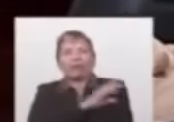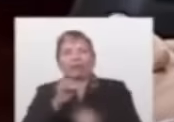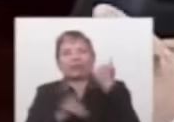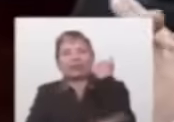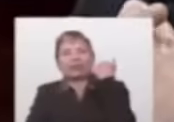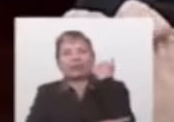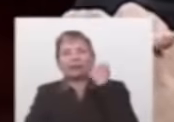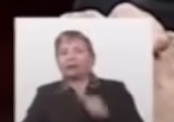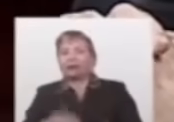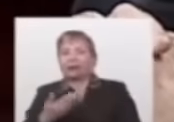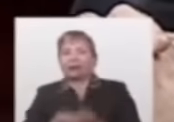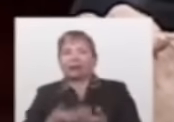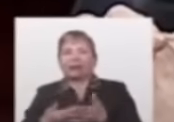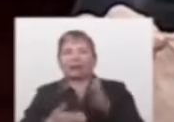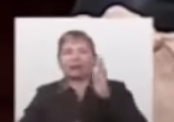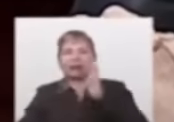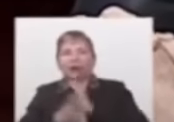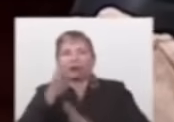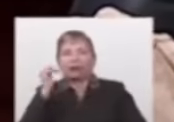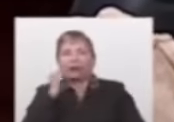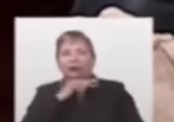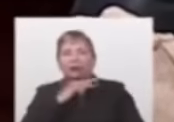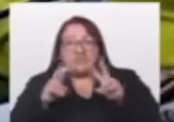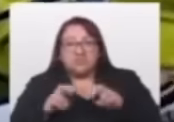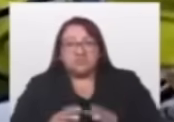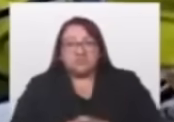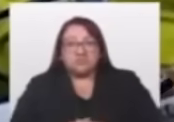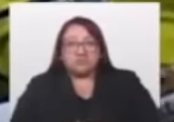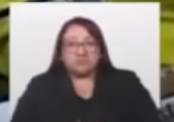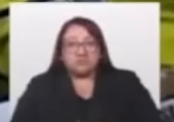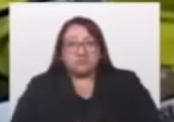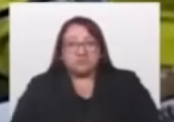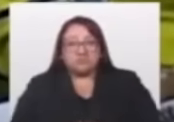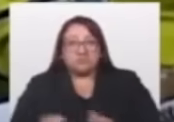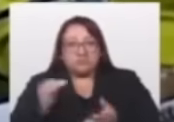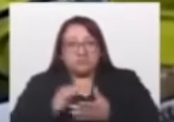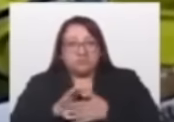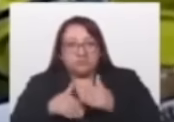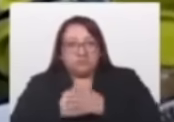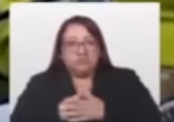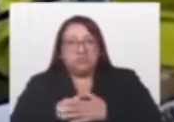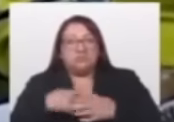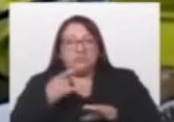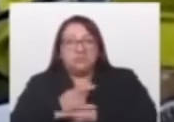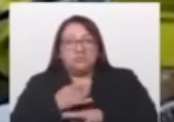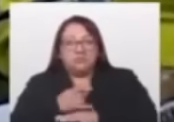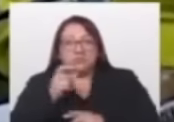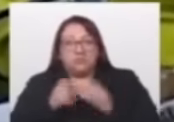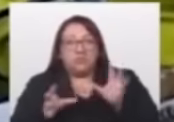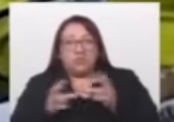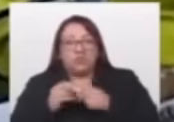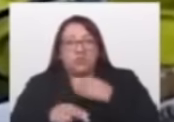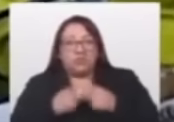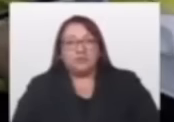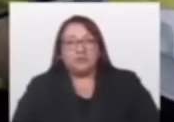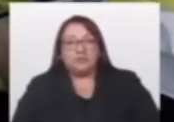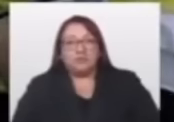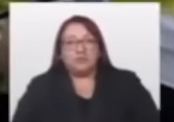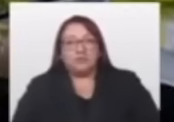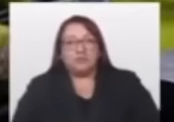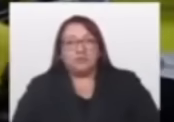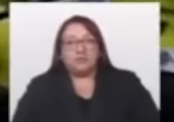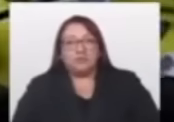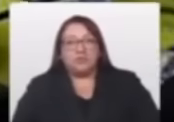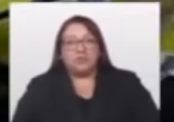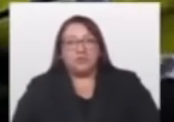Nación. Es totalmente falso. Más allá de mantener amenazados a los miembros de la Junta Nacional de Justicia, pero sí